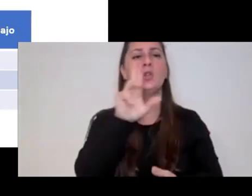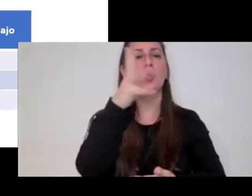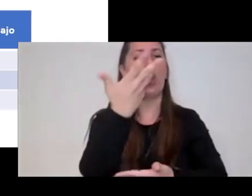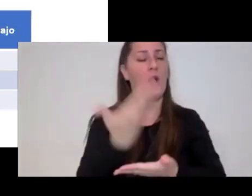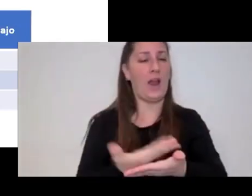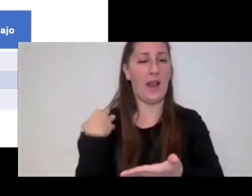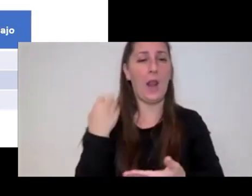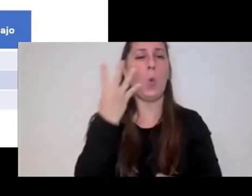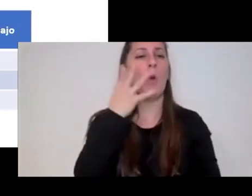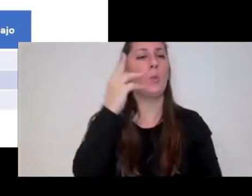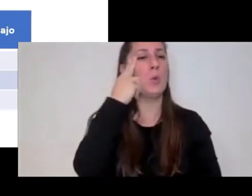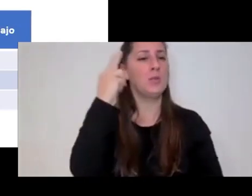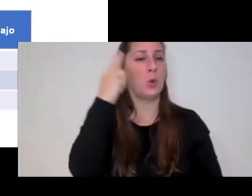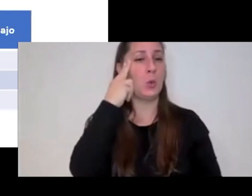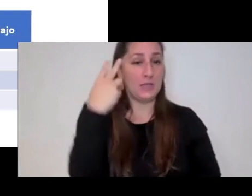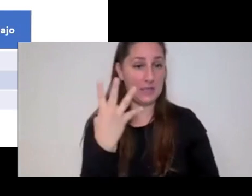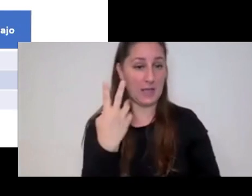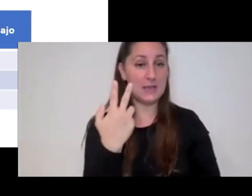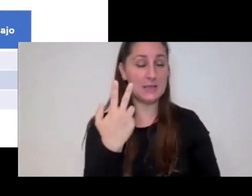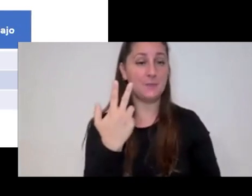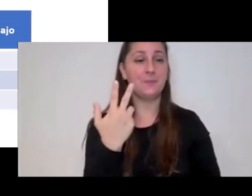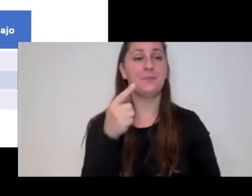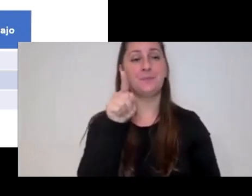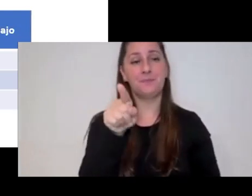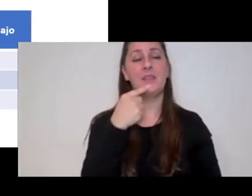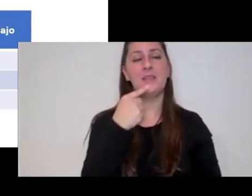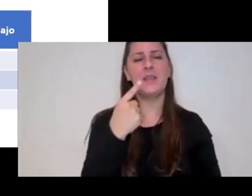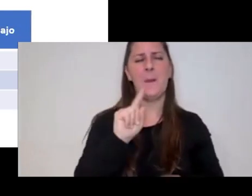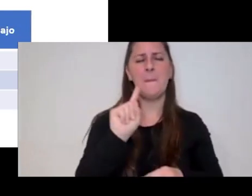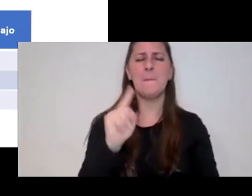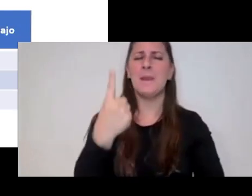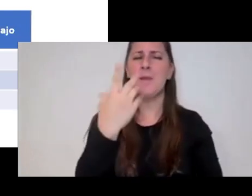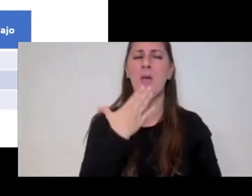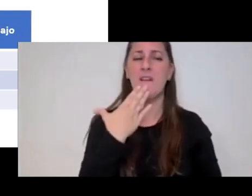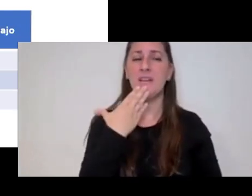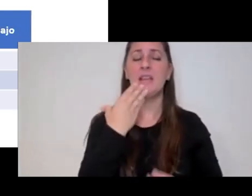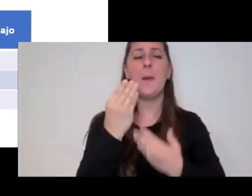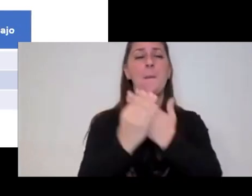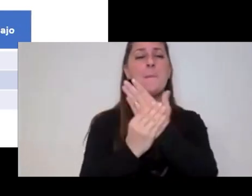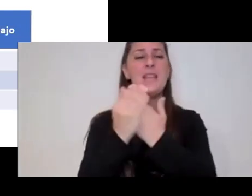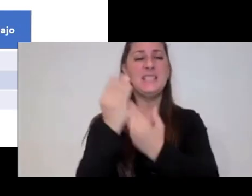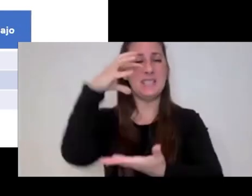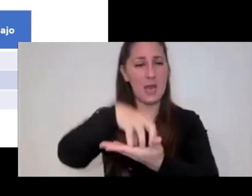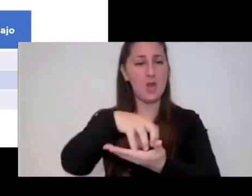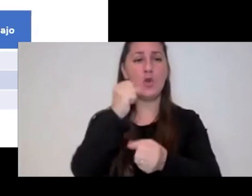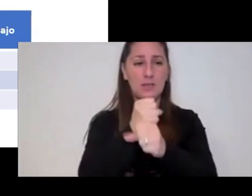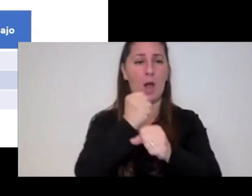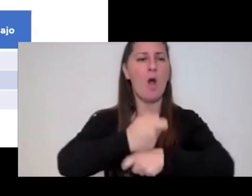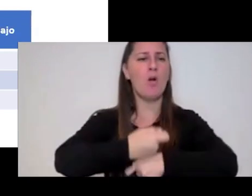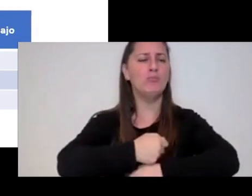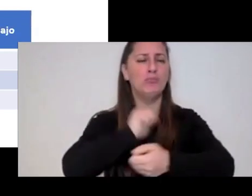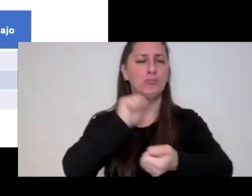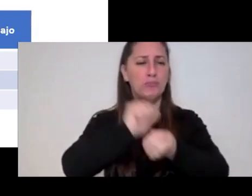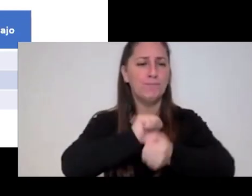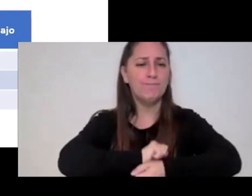4.993, en la cual ya el 1 de abril el Ministerio de Trabajo publicó el